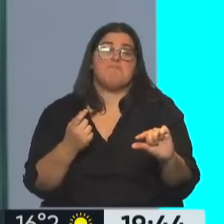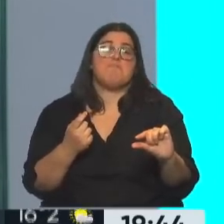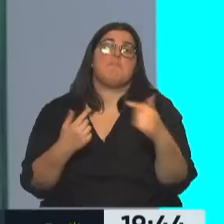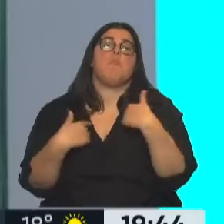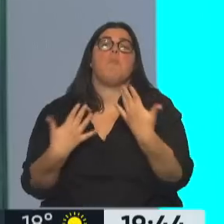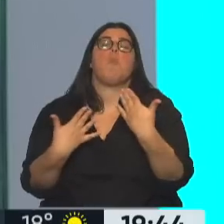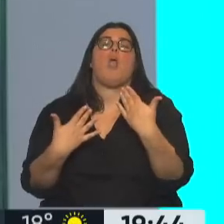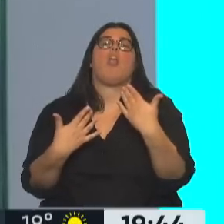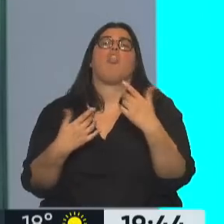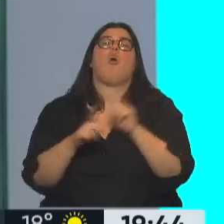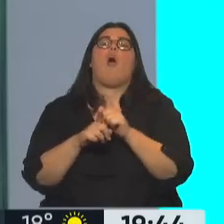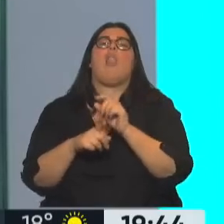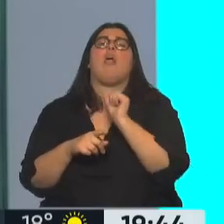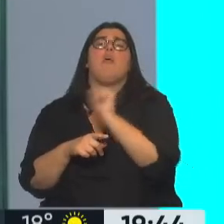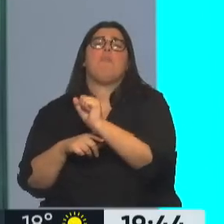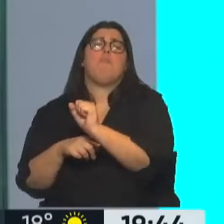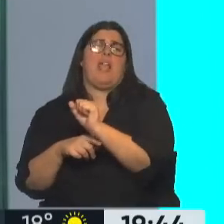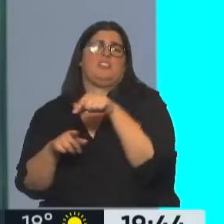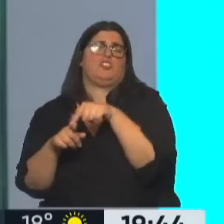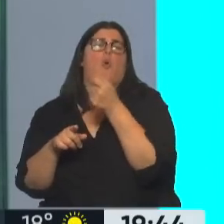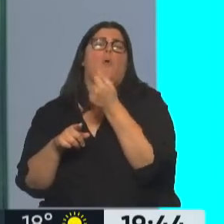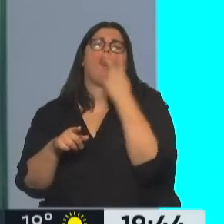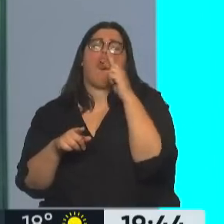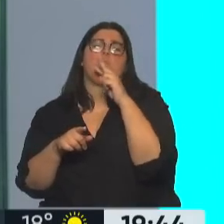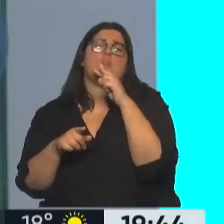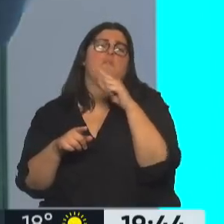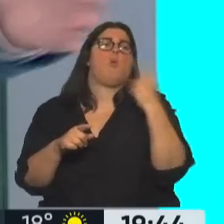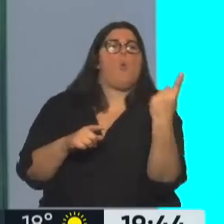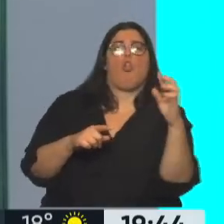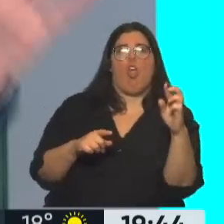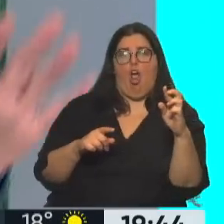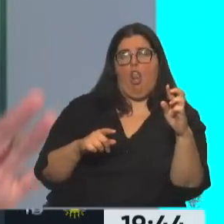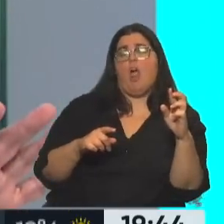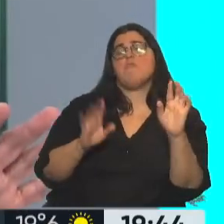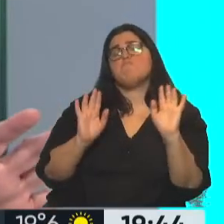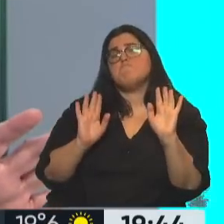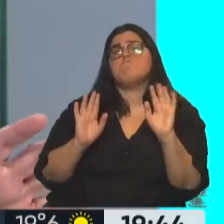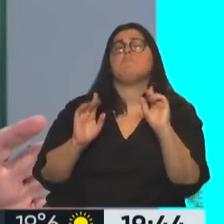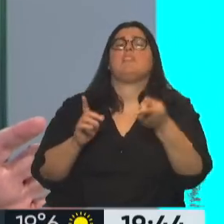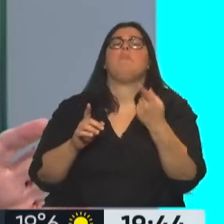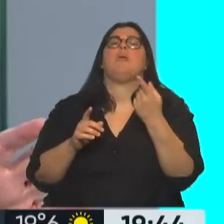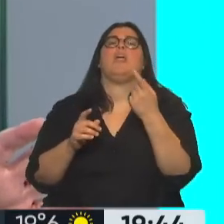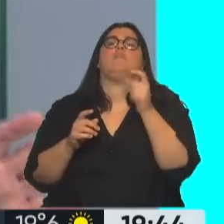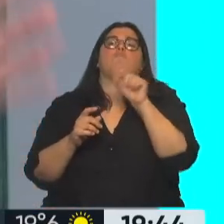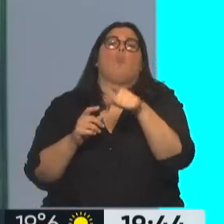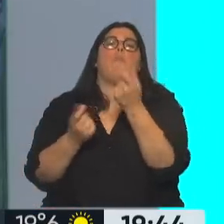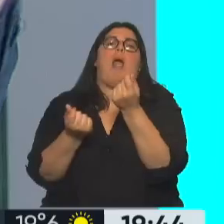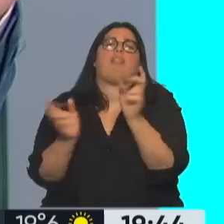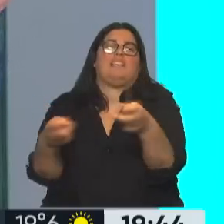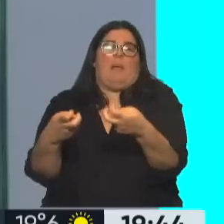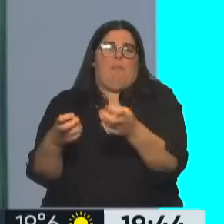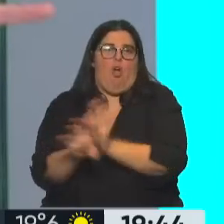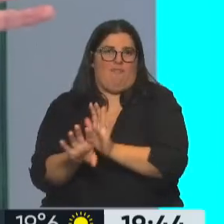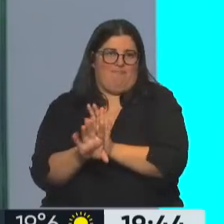devaluación al peso a 2.000 por dólar y además te inmovilizo una parte del dinero. Bien, ese